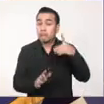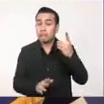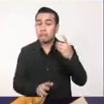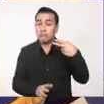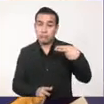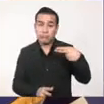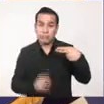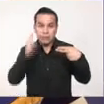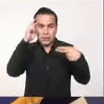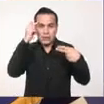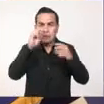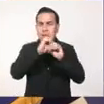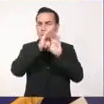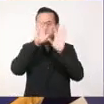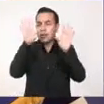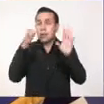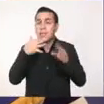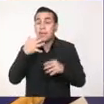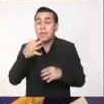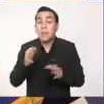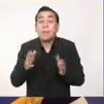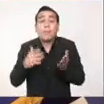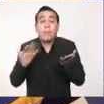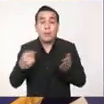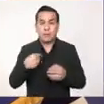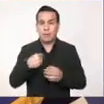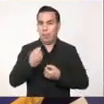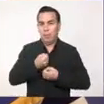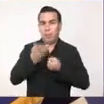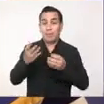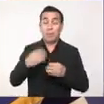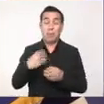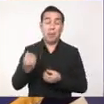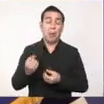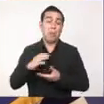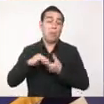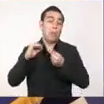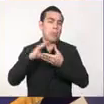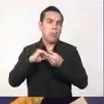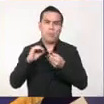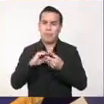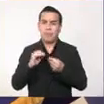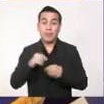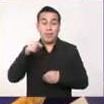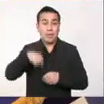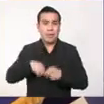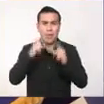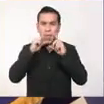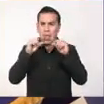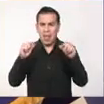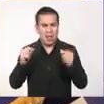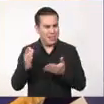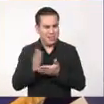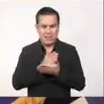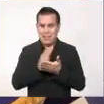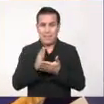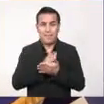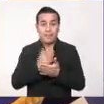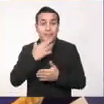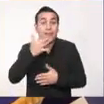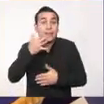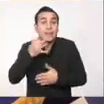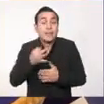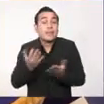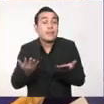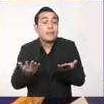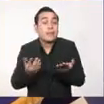hecho notorio. Y no solo notorio porque yo lo diga o porque a mí me contaron o les estoy diciendo, como decimos en salvadoreño, el chisme, sino